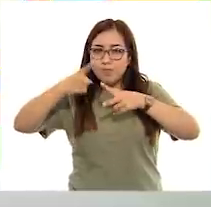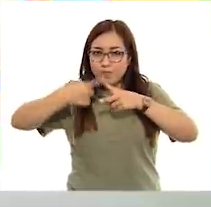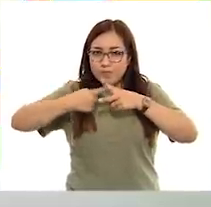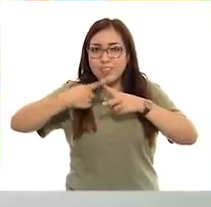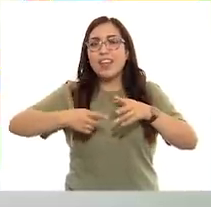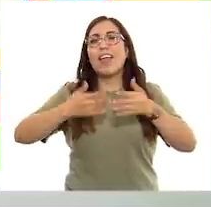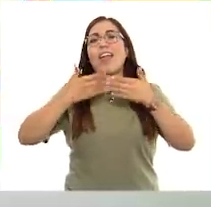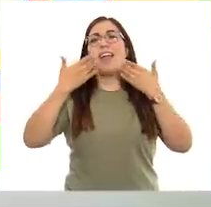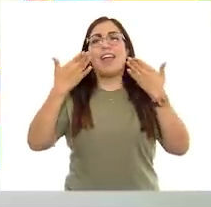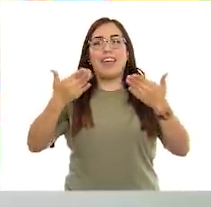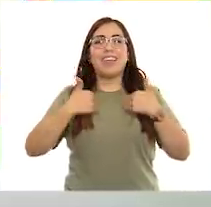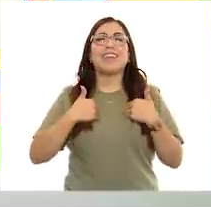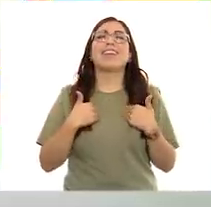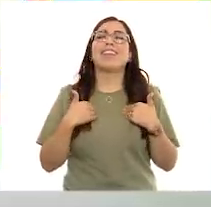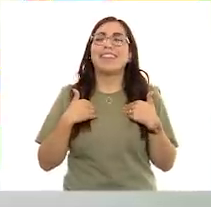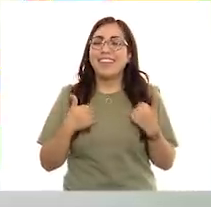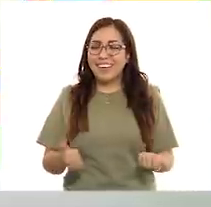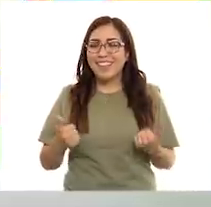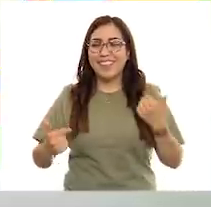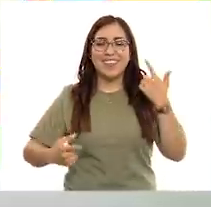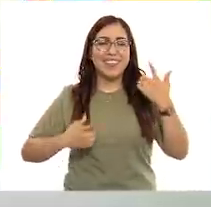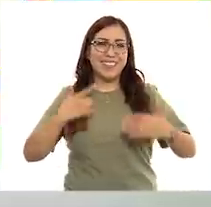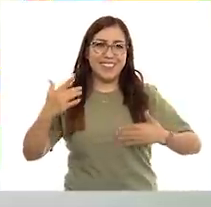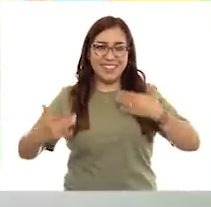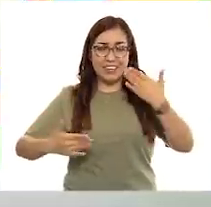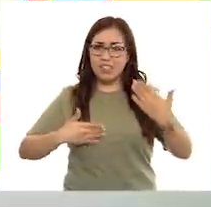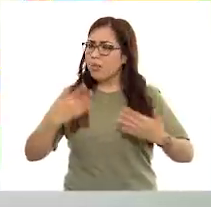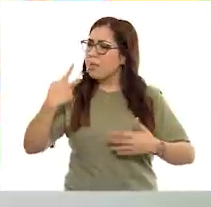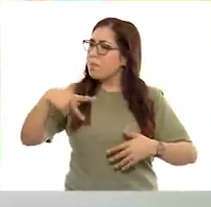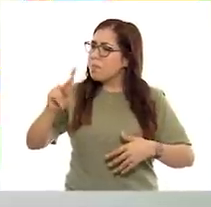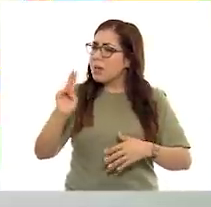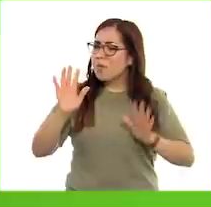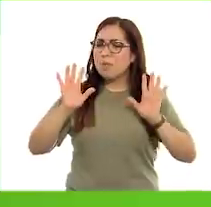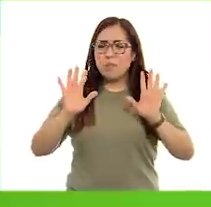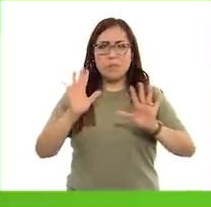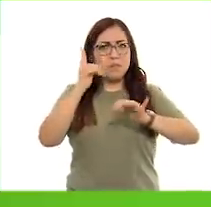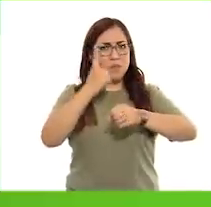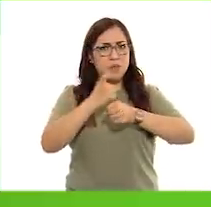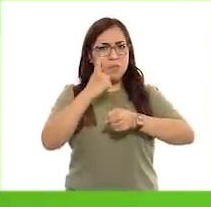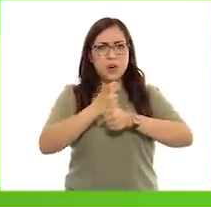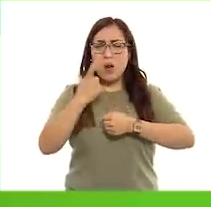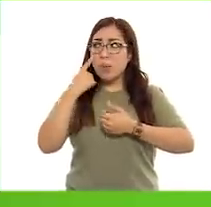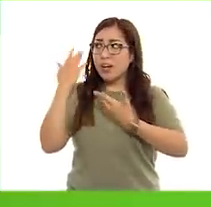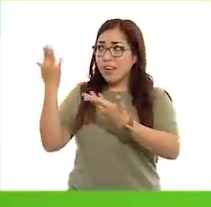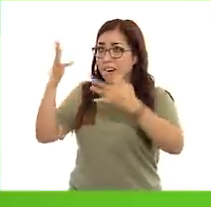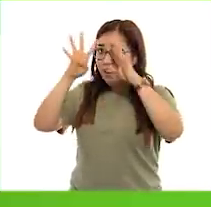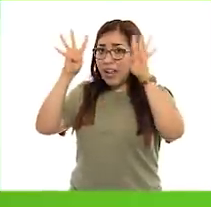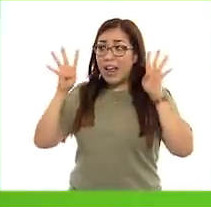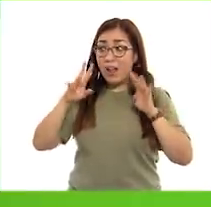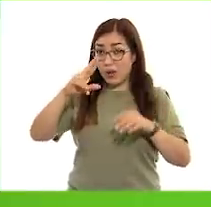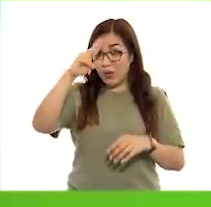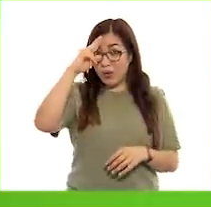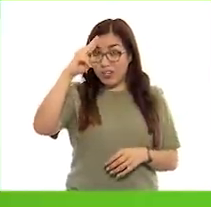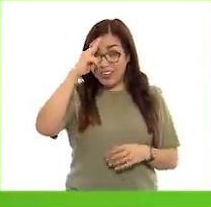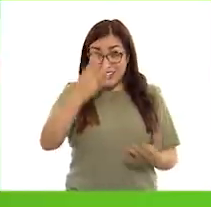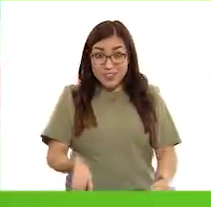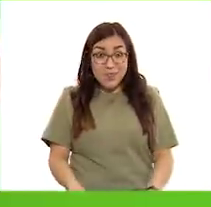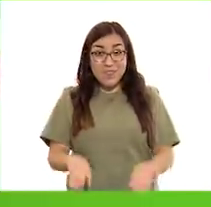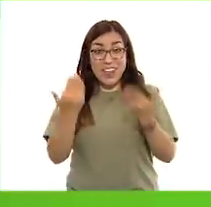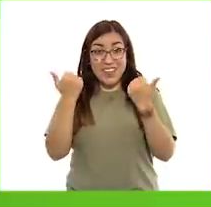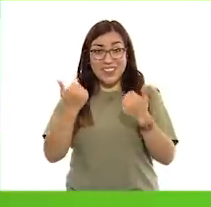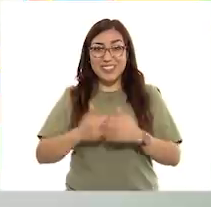entiendo. ¡Qué divertido! Pero antes de eso, ¿te parece si vamos con Ajolisto? ¡Vamos, vamos!